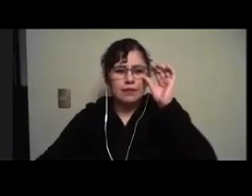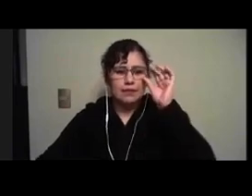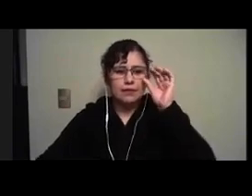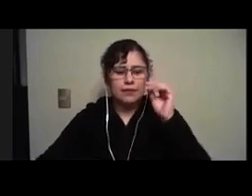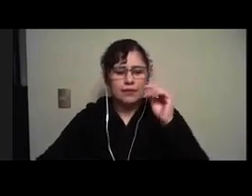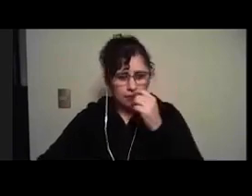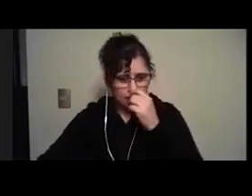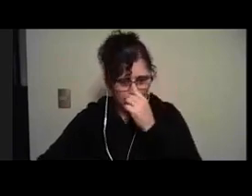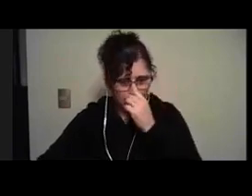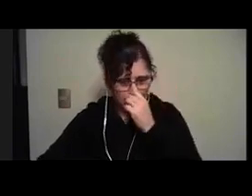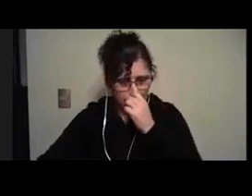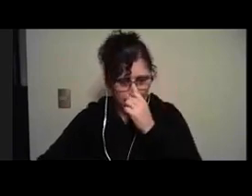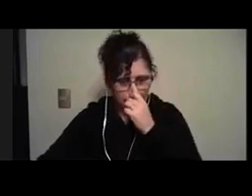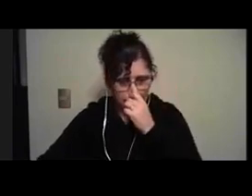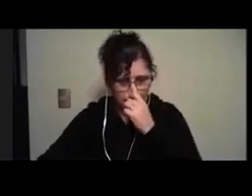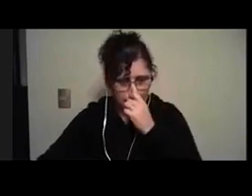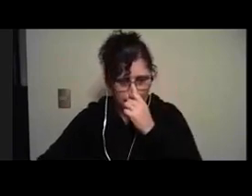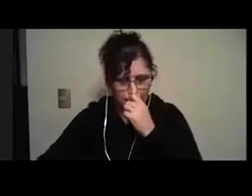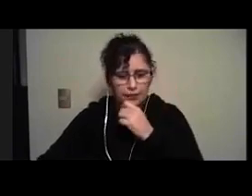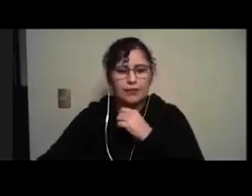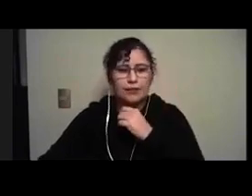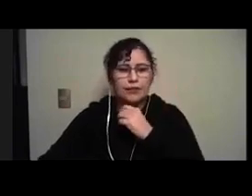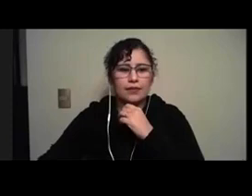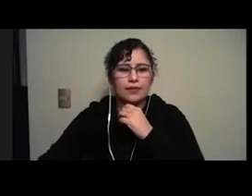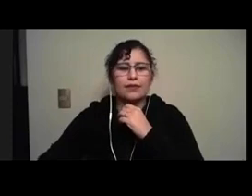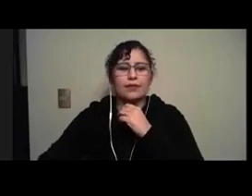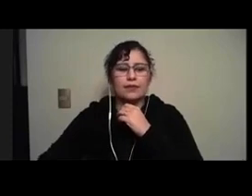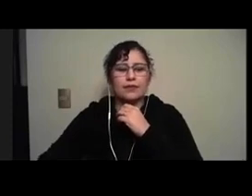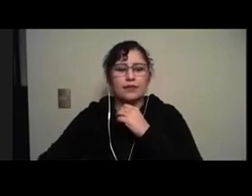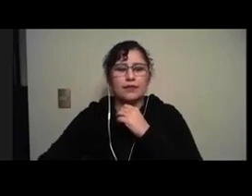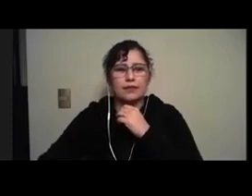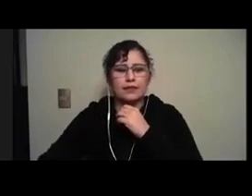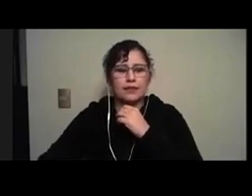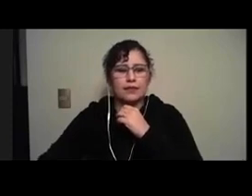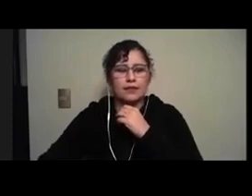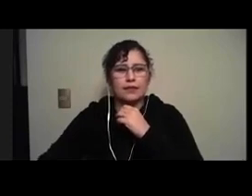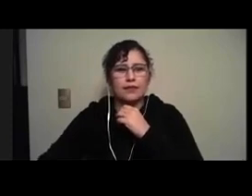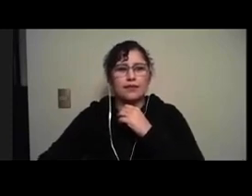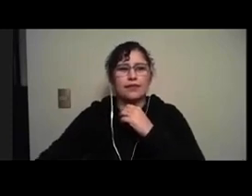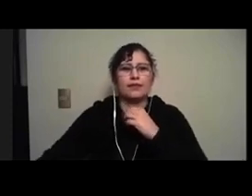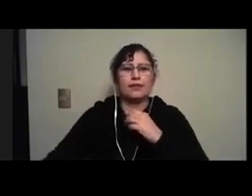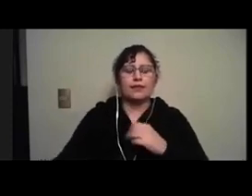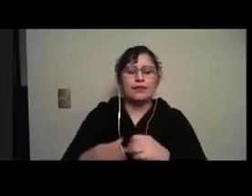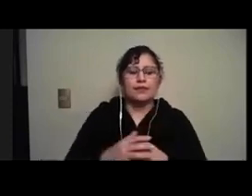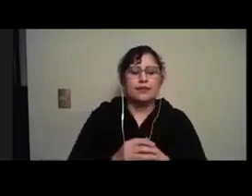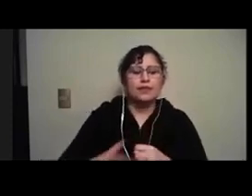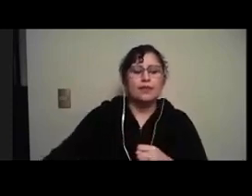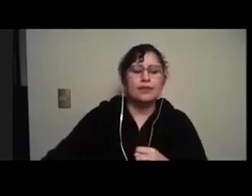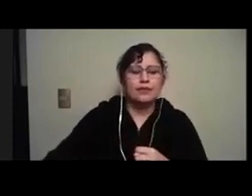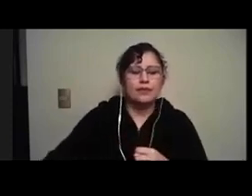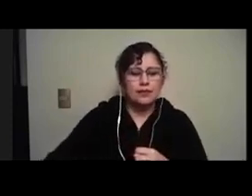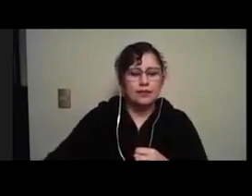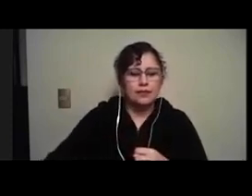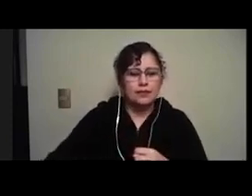afectan a las personas mayoritariamente. La verdad es que cambia completamente el escenario cuando uno dentro del núcleo significa un